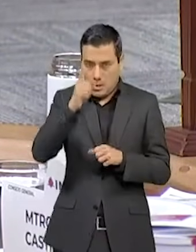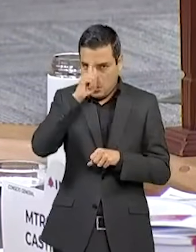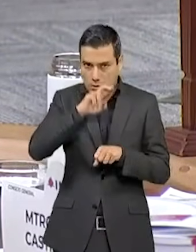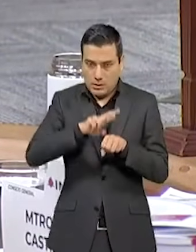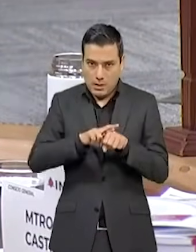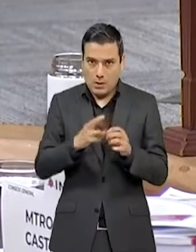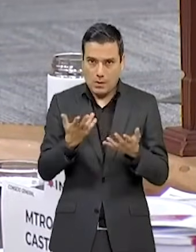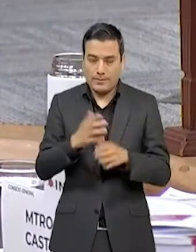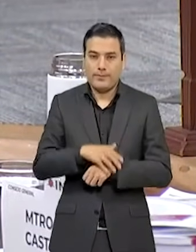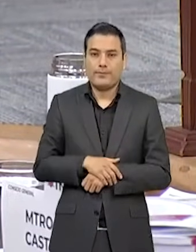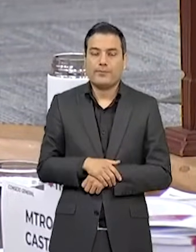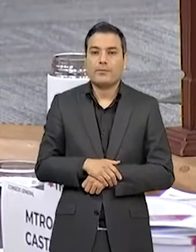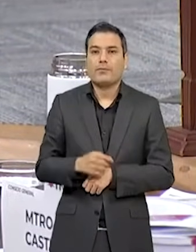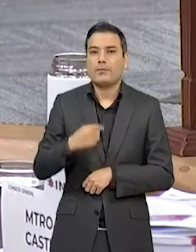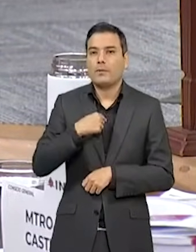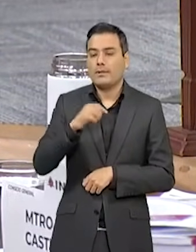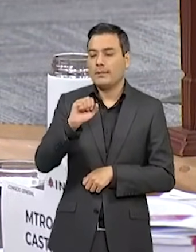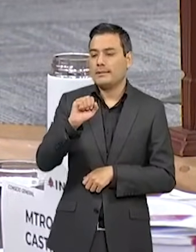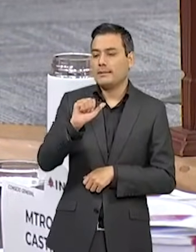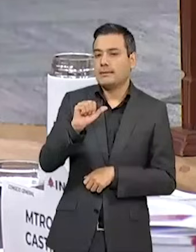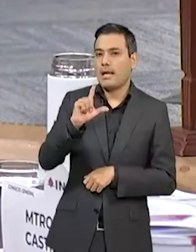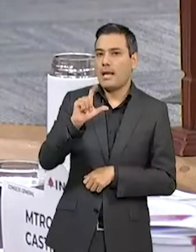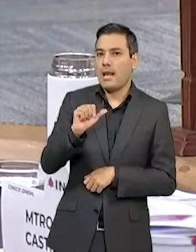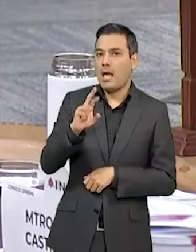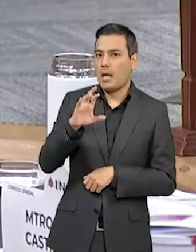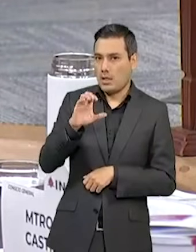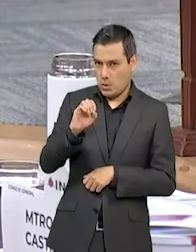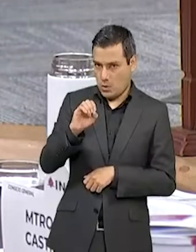De mi salario sale,